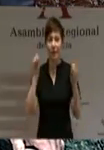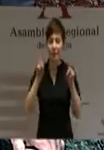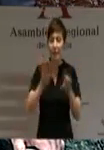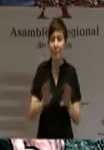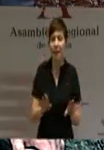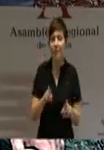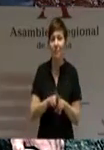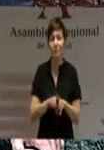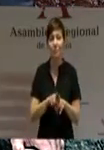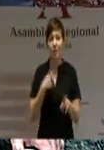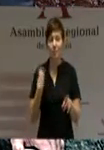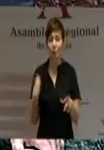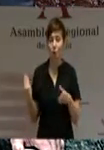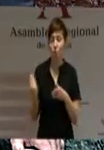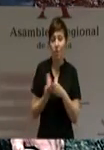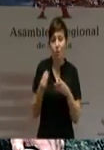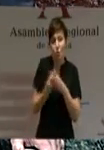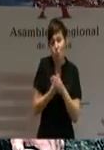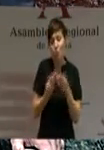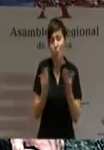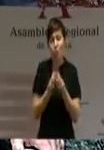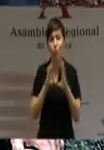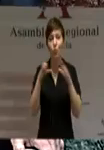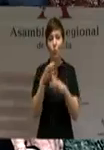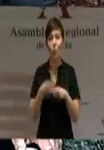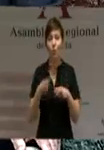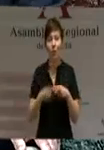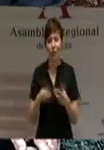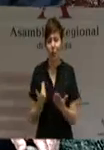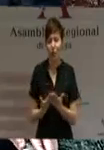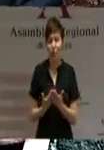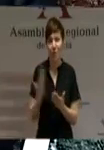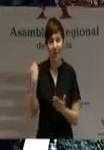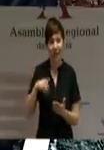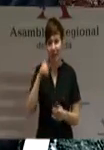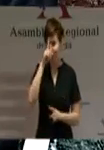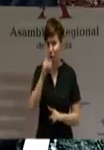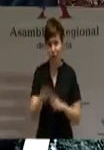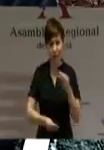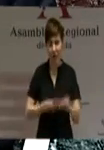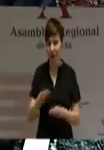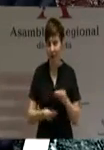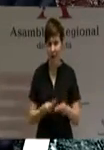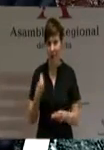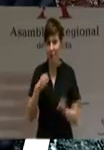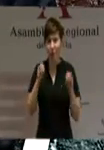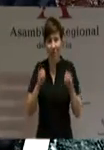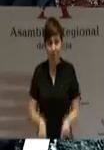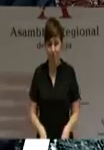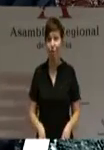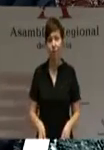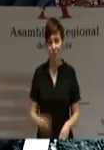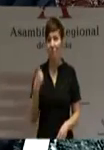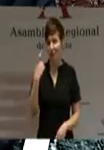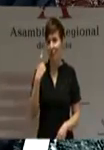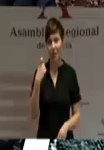como si no tuviese decidido colocar en su gobierno a personas que están demostrando no saber conjugar a tiempo el verbo dimitir.